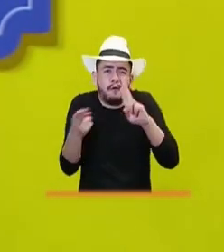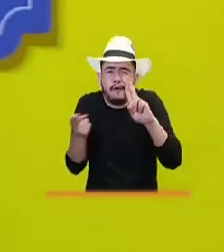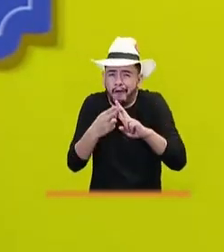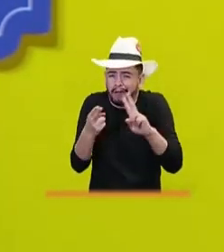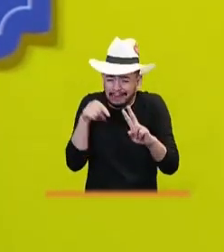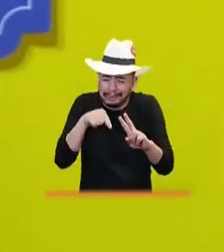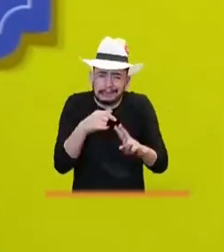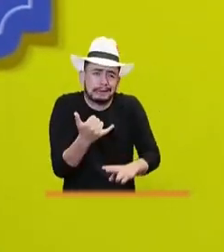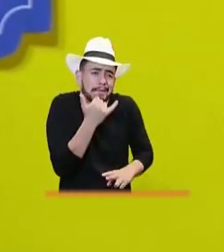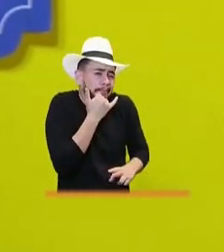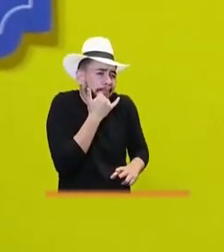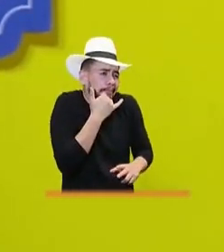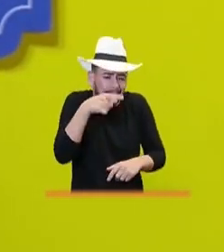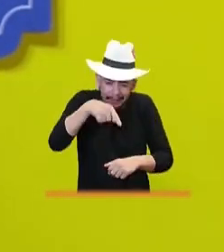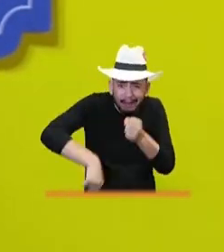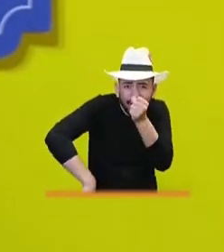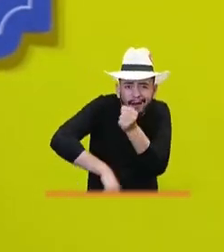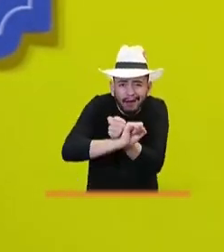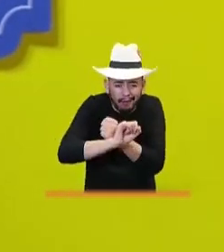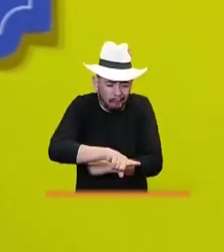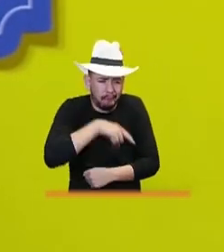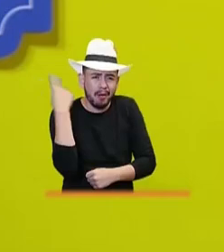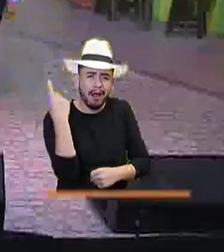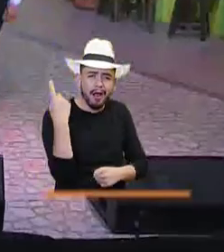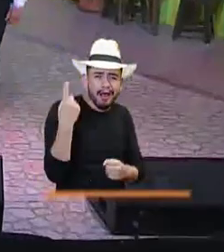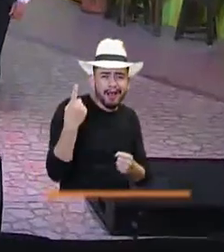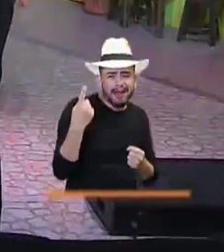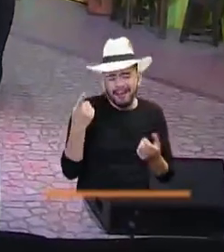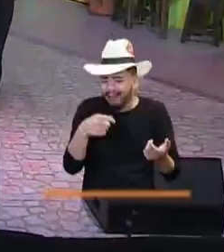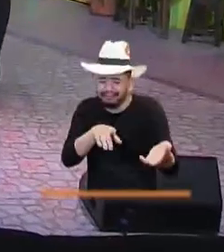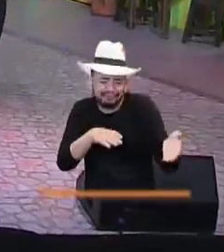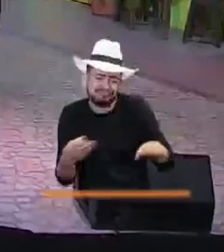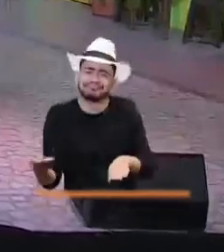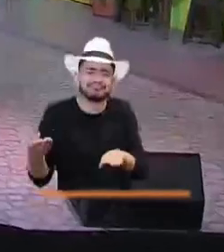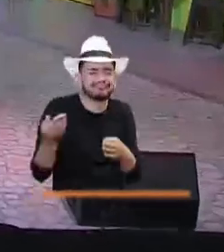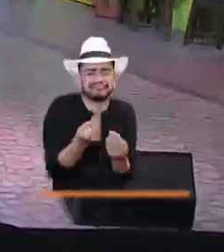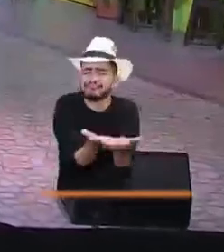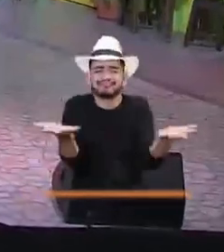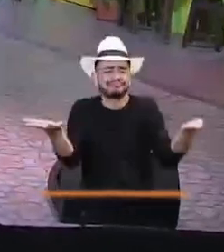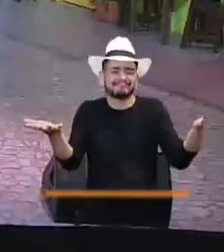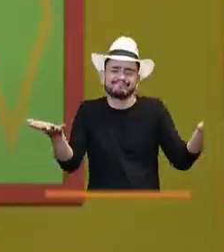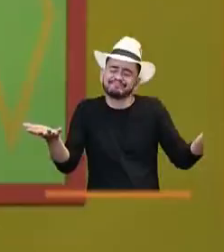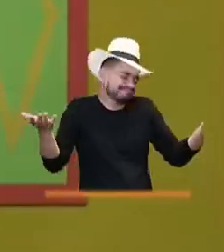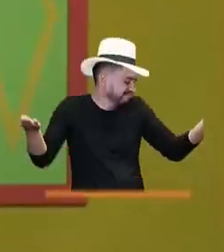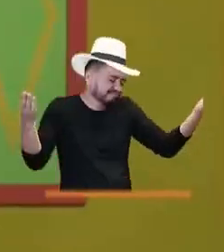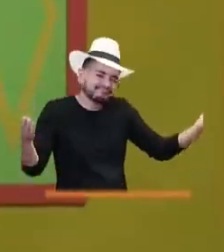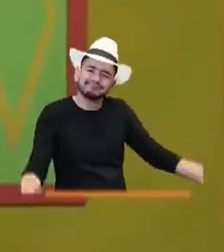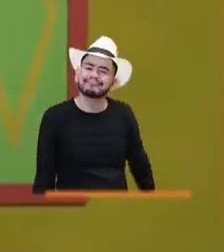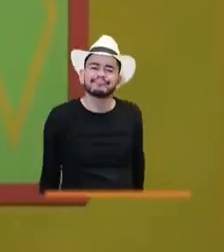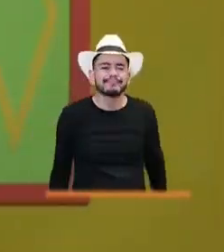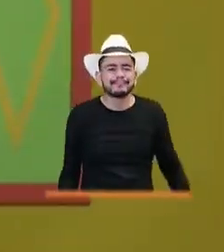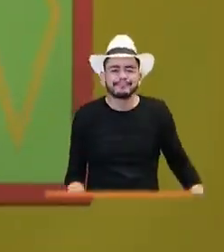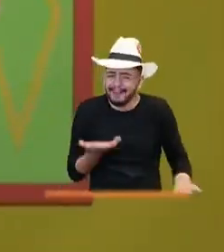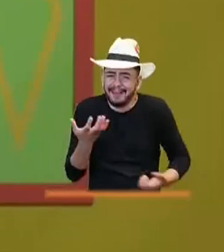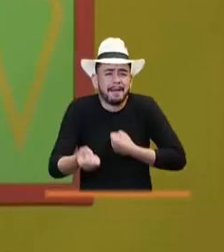el fútbol le arrebataron su vida. Uno viene a un festival